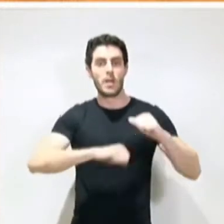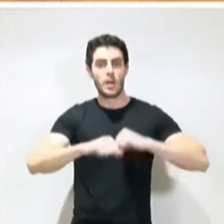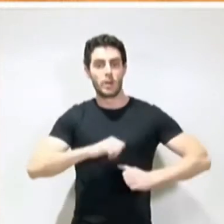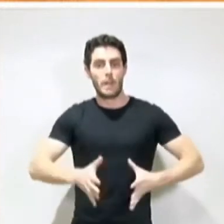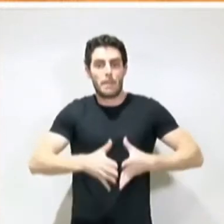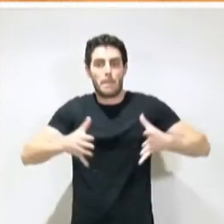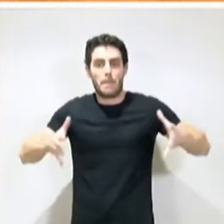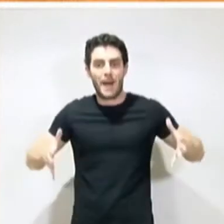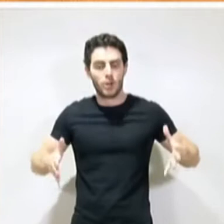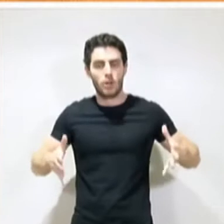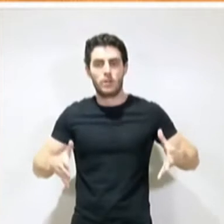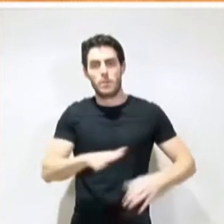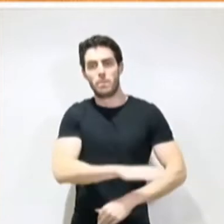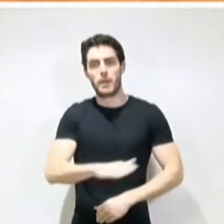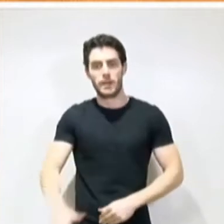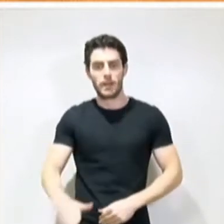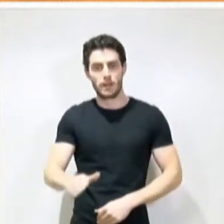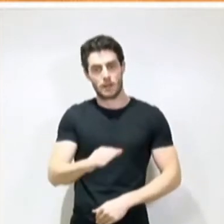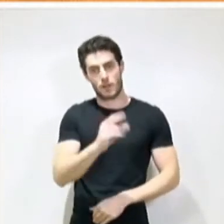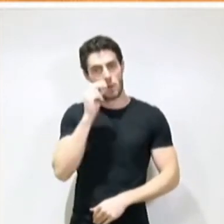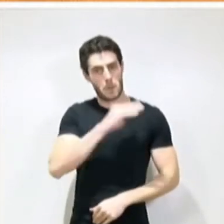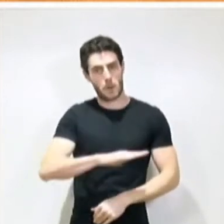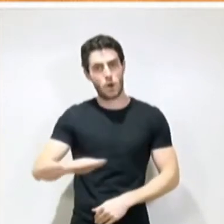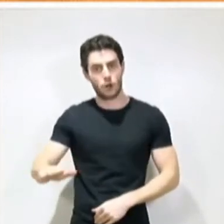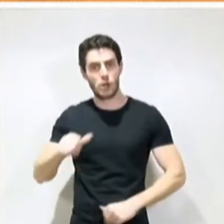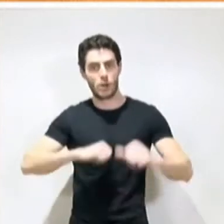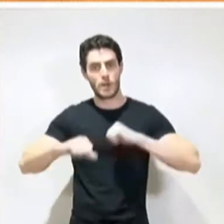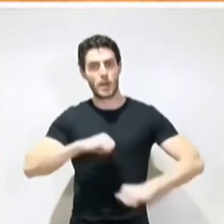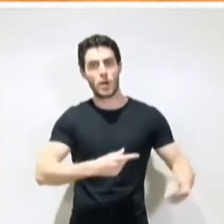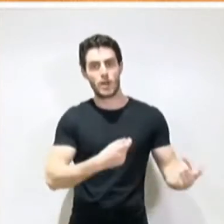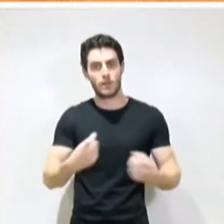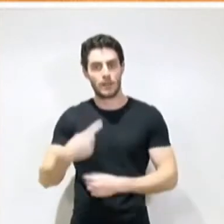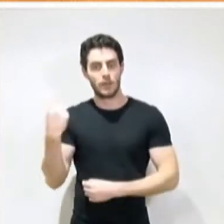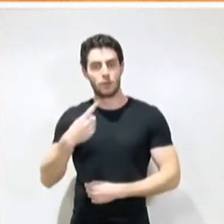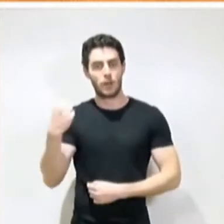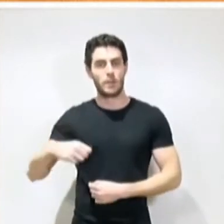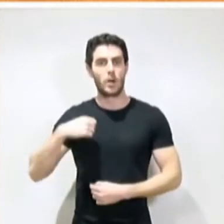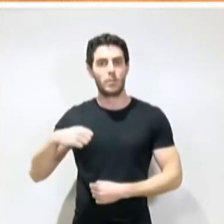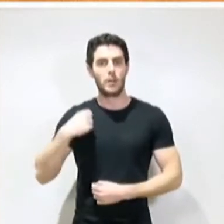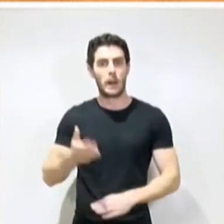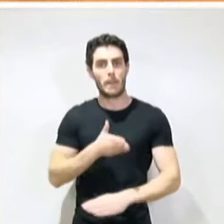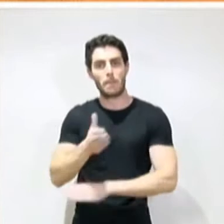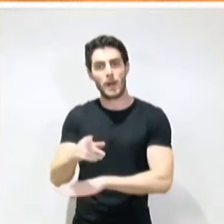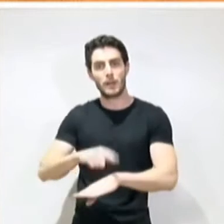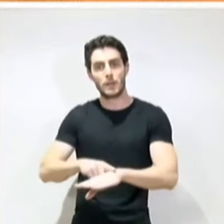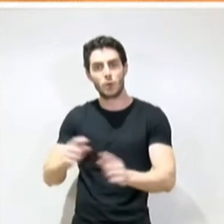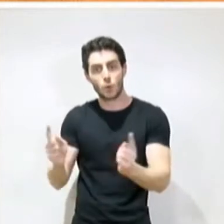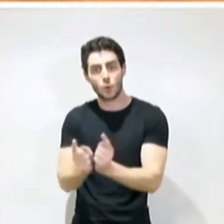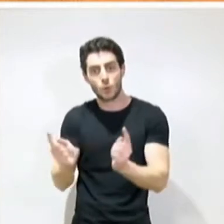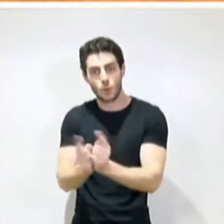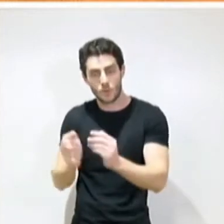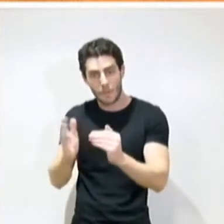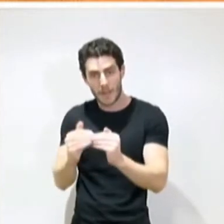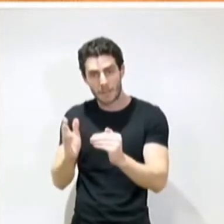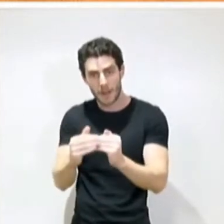pediátrica en la que los niños intervenidos solo estarán en el hospital el mínimo tiempo indispensable